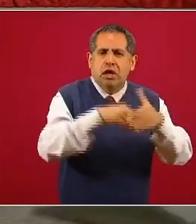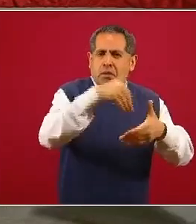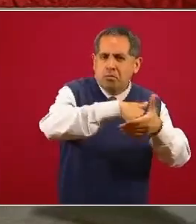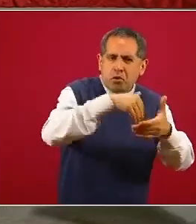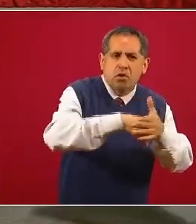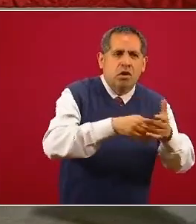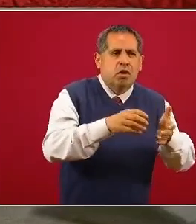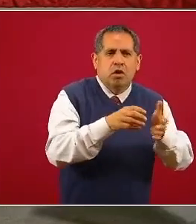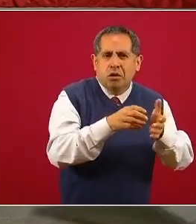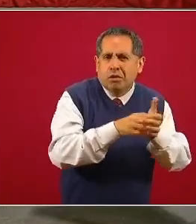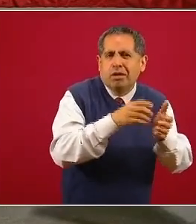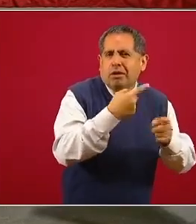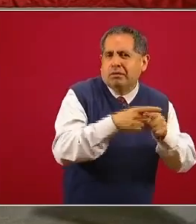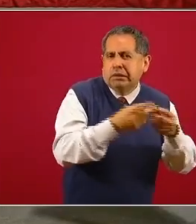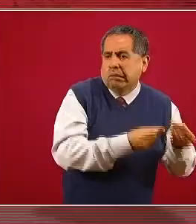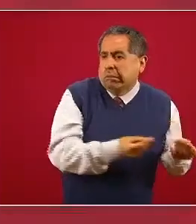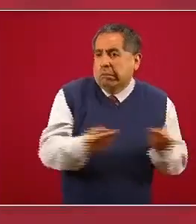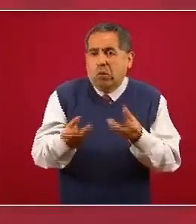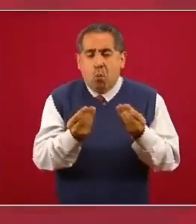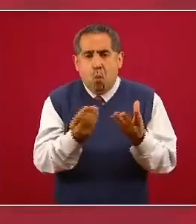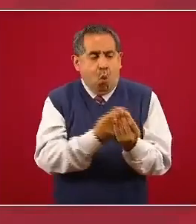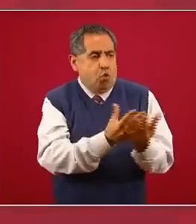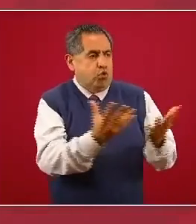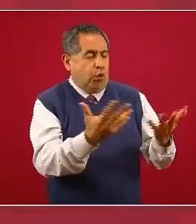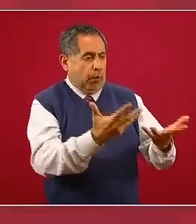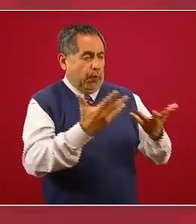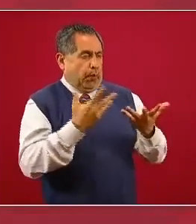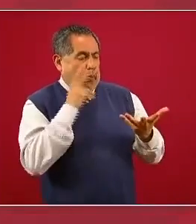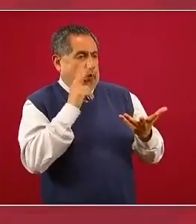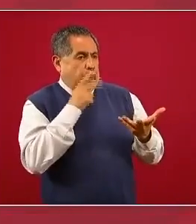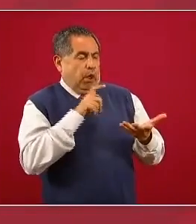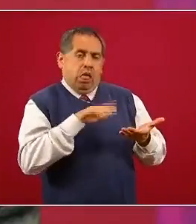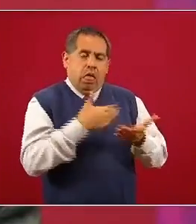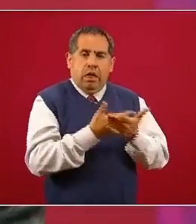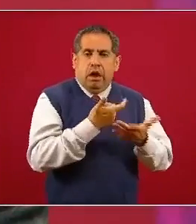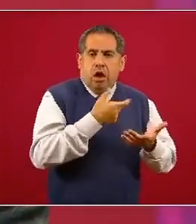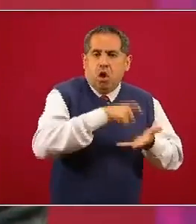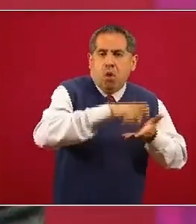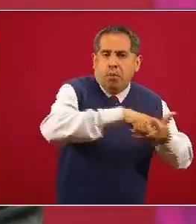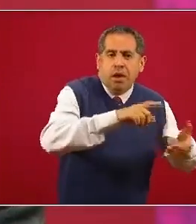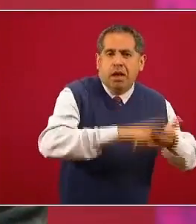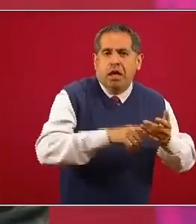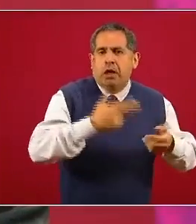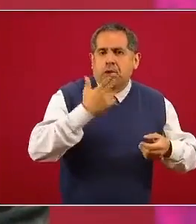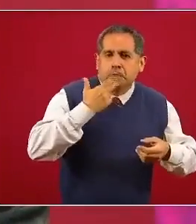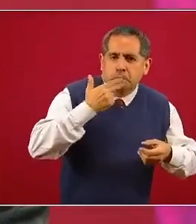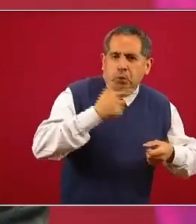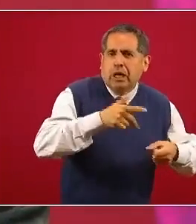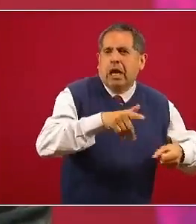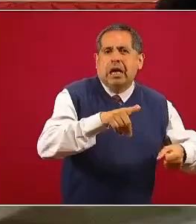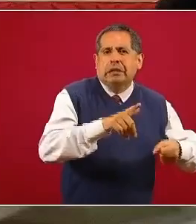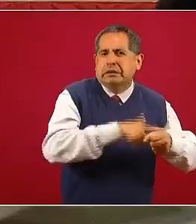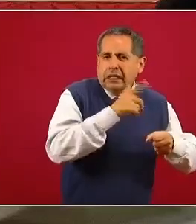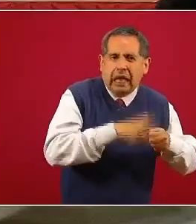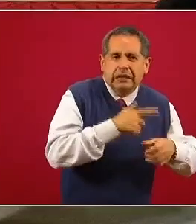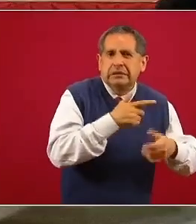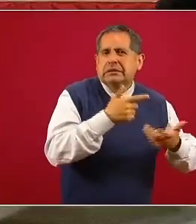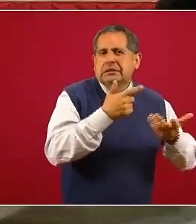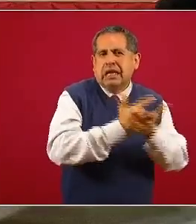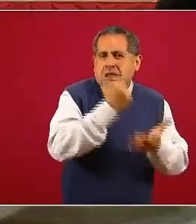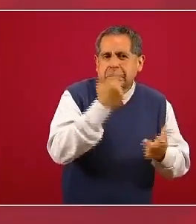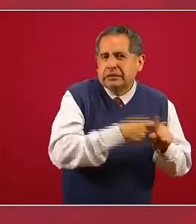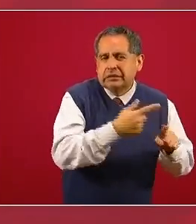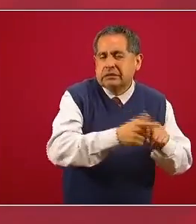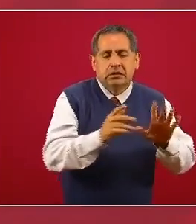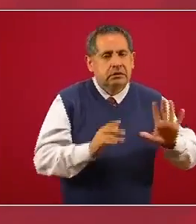ultraprocesados como fuente fundamental de estos excesos de calorías, de azúcares, de grasas y de sales.